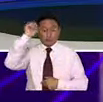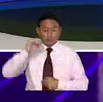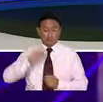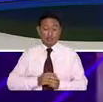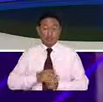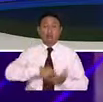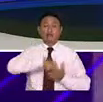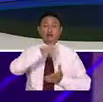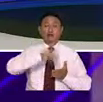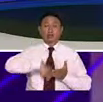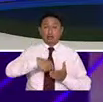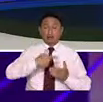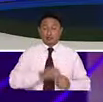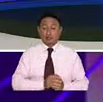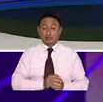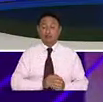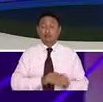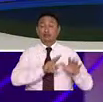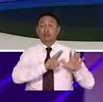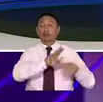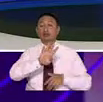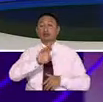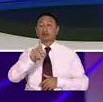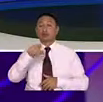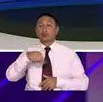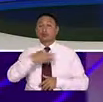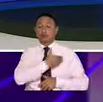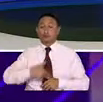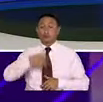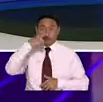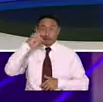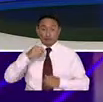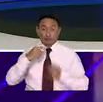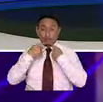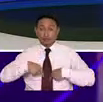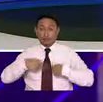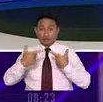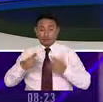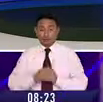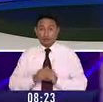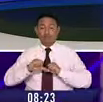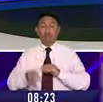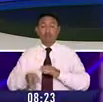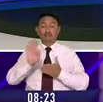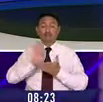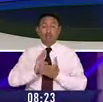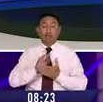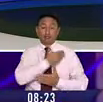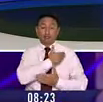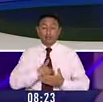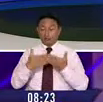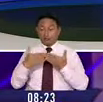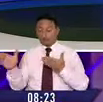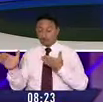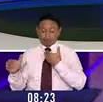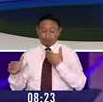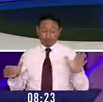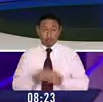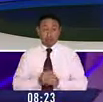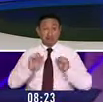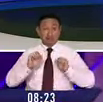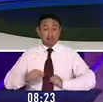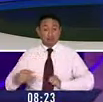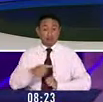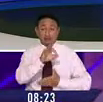por parte del Ejecutivo, el presidente Guillermo Lasso, llamado a muerte cruzada, una alternativa, una medida constitucional. Bueno,